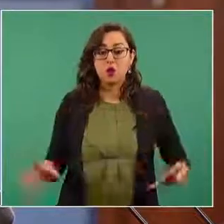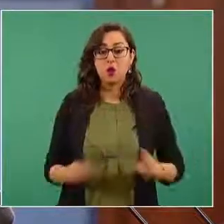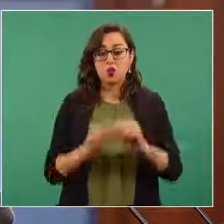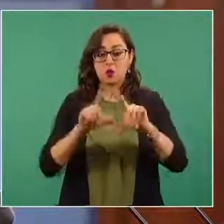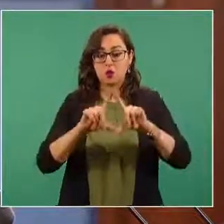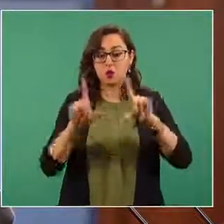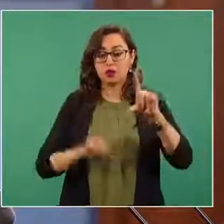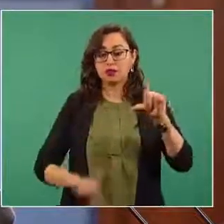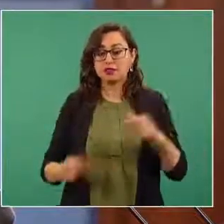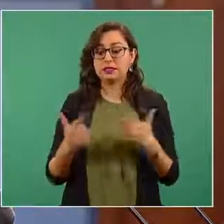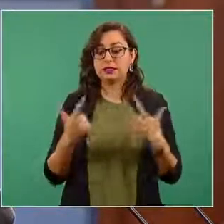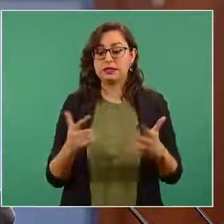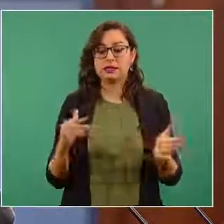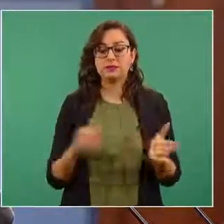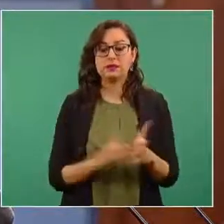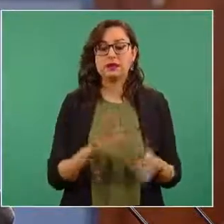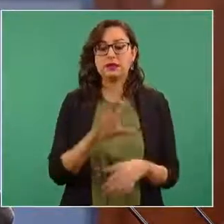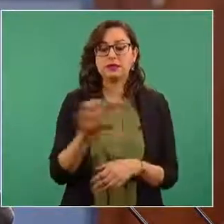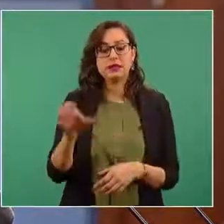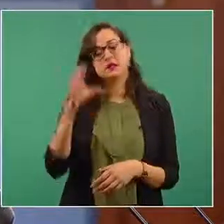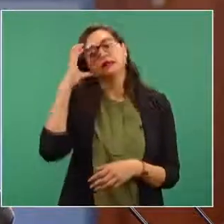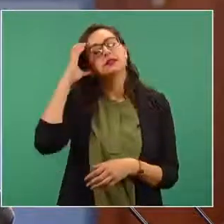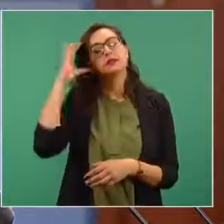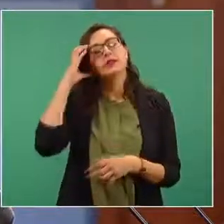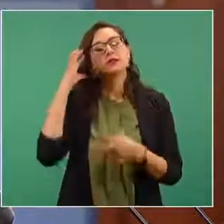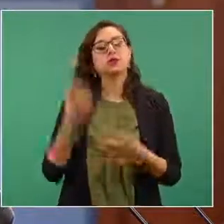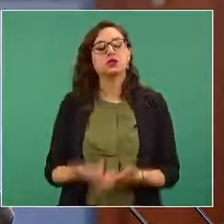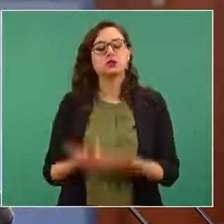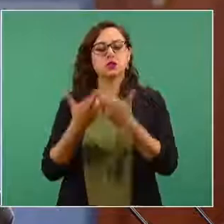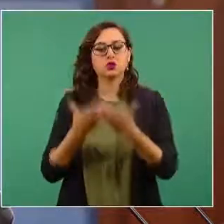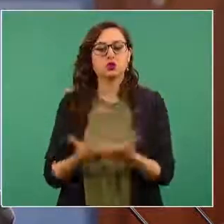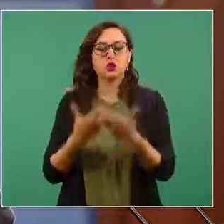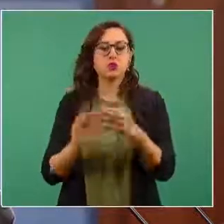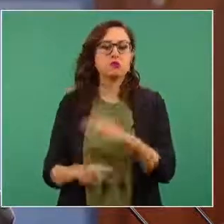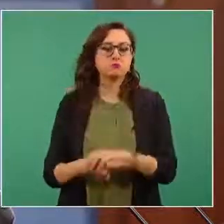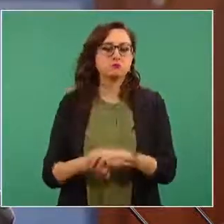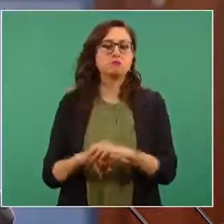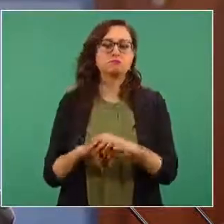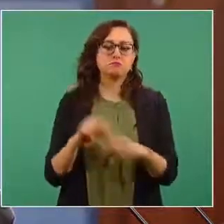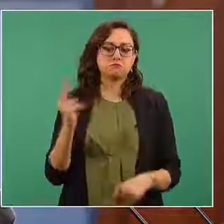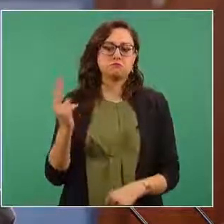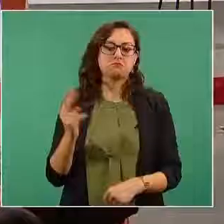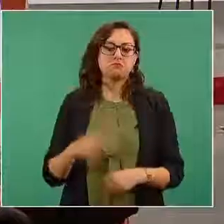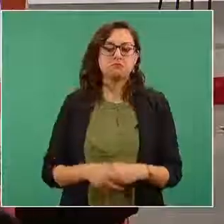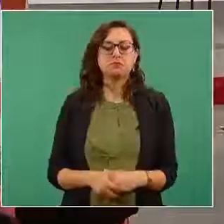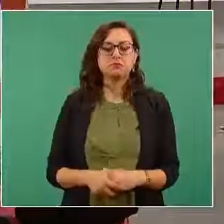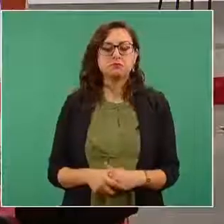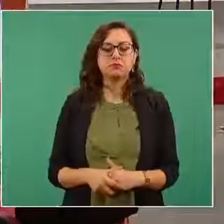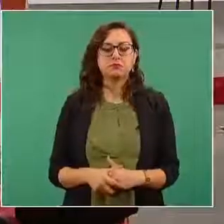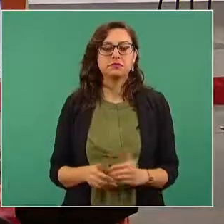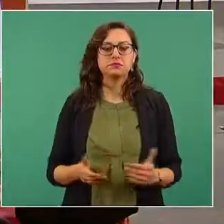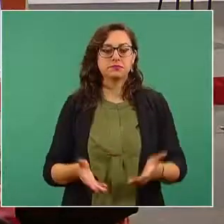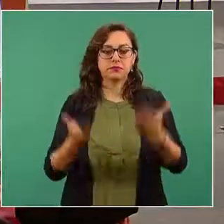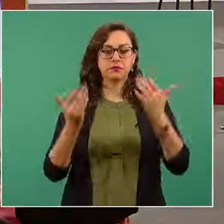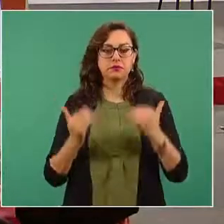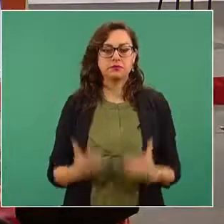7.505 camas disponibles del total de 11.038 que se cuenta en la actualidad. La siguiente, por